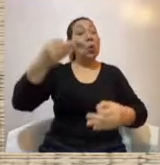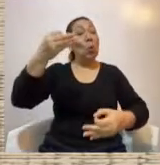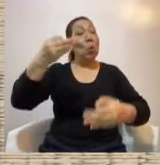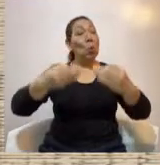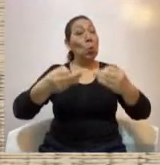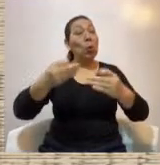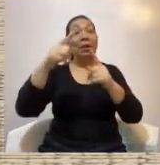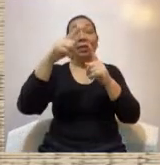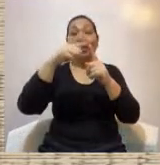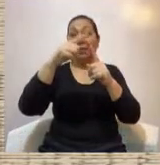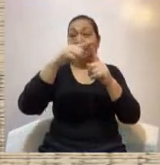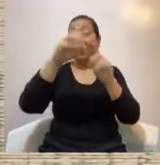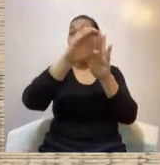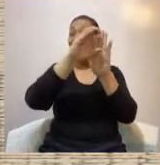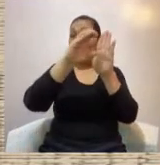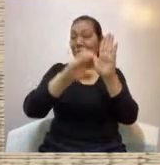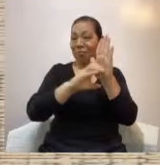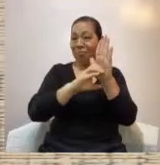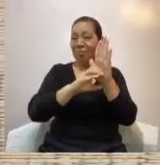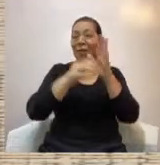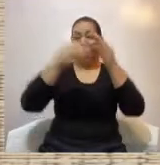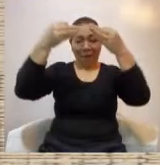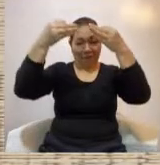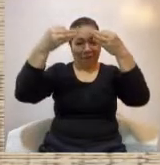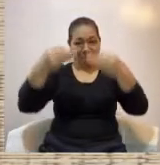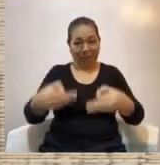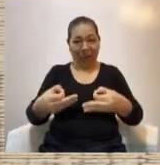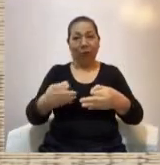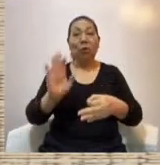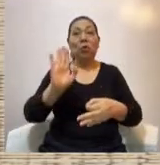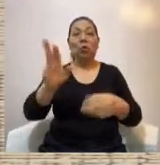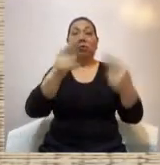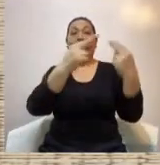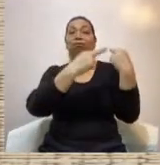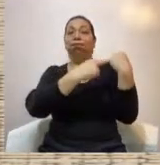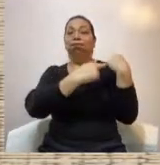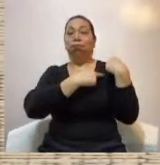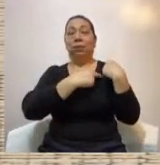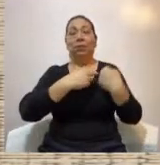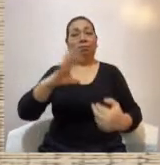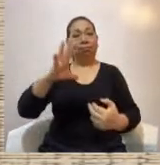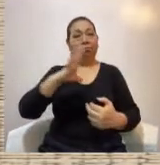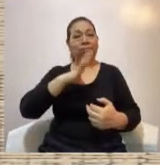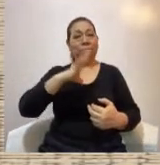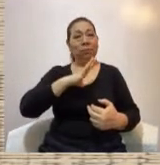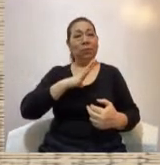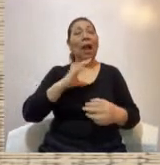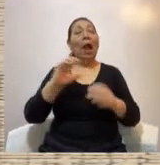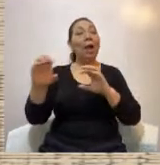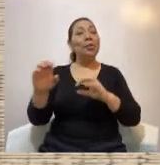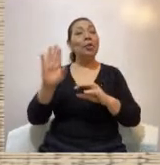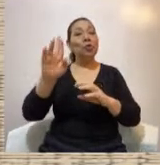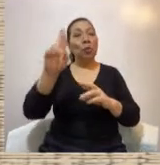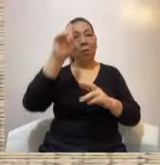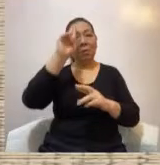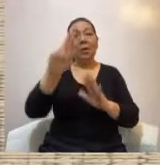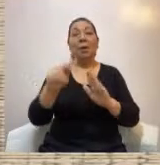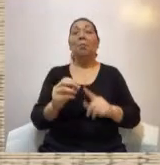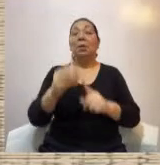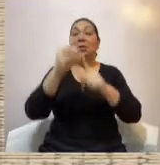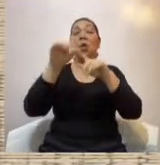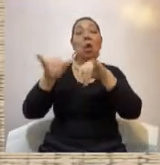esta sentencia, el Tribunal Constitucional reafirma su compromiso serio en hacer efectivo